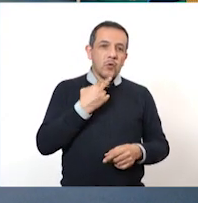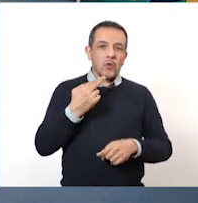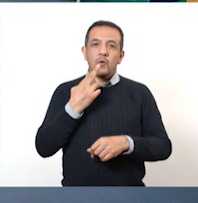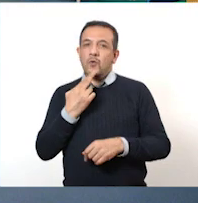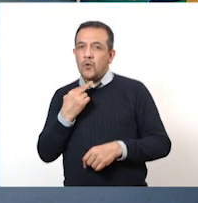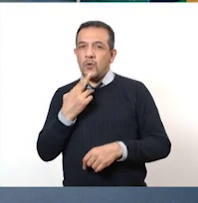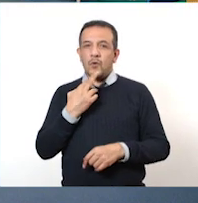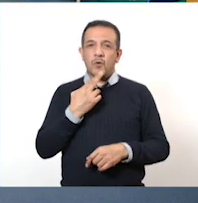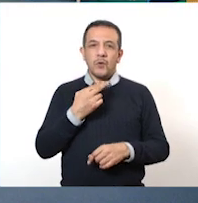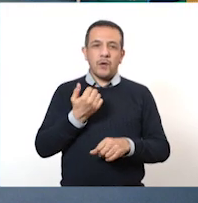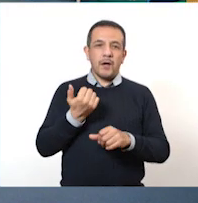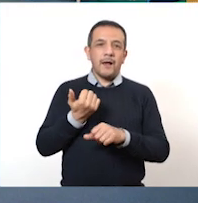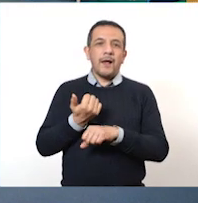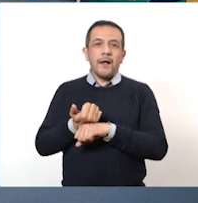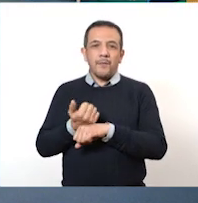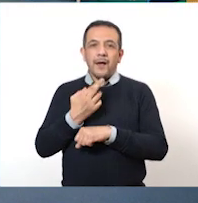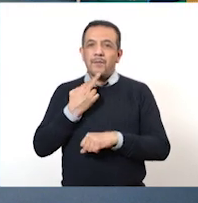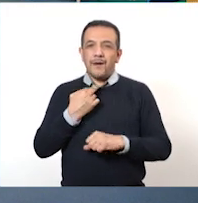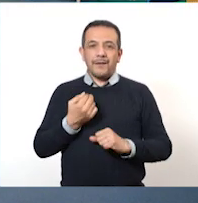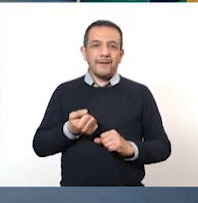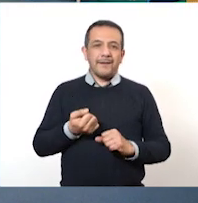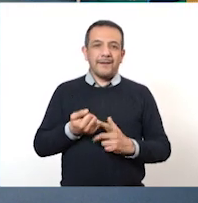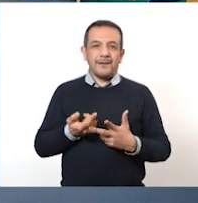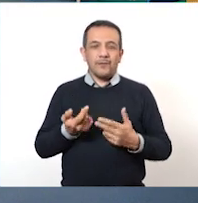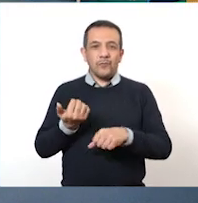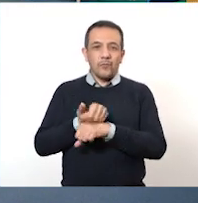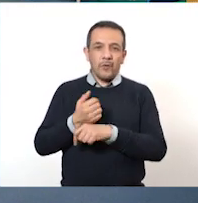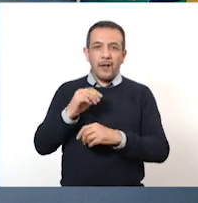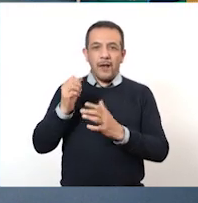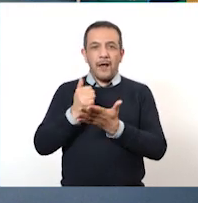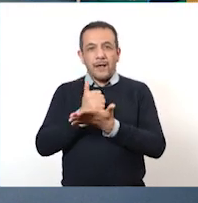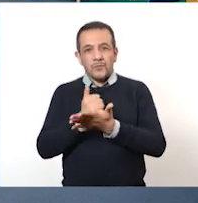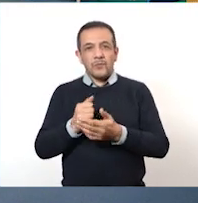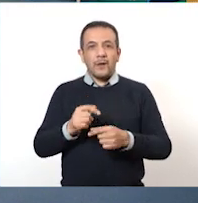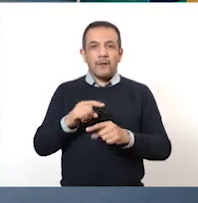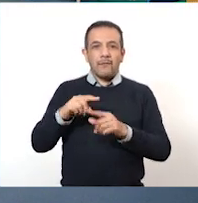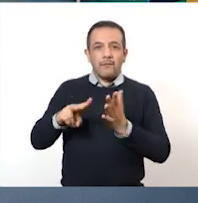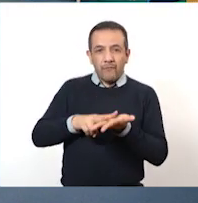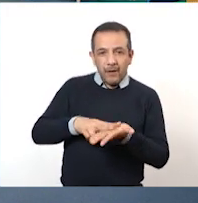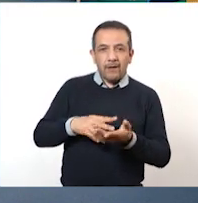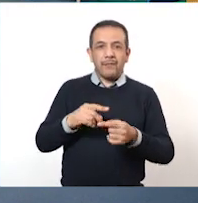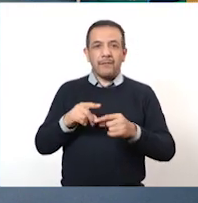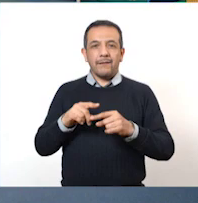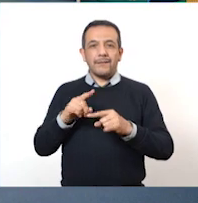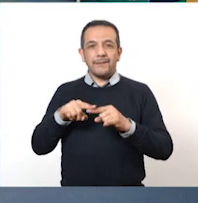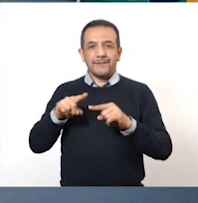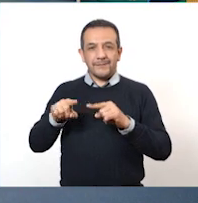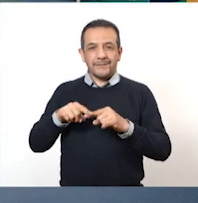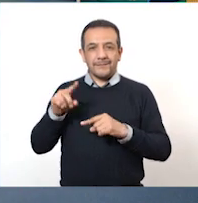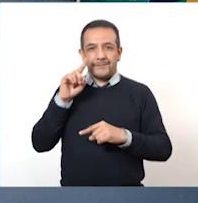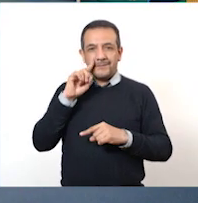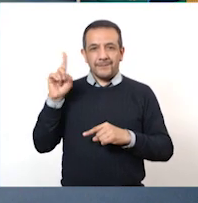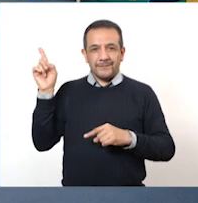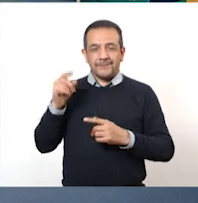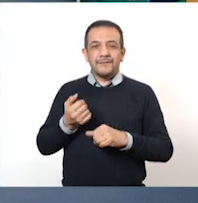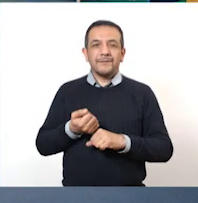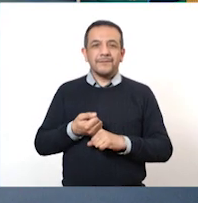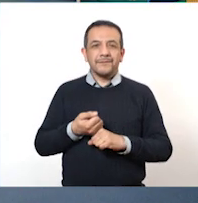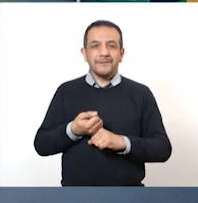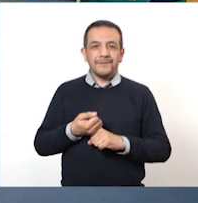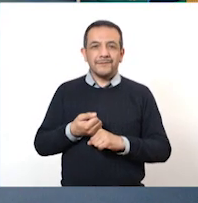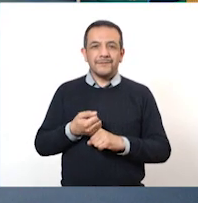Rojo. Rojo. Amarillo. Amarillo. Azul. Verde.